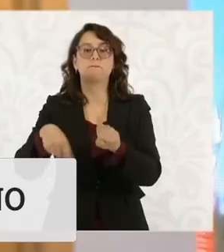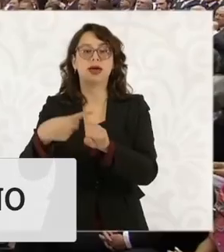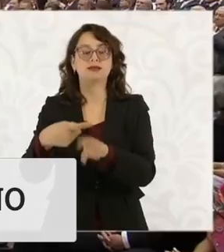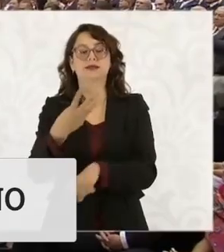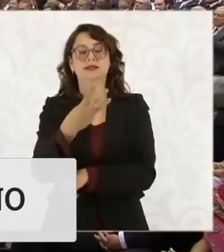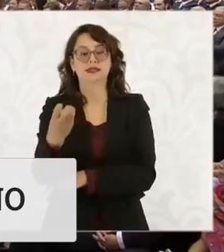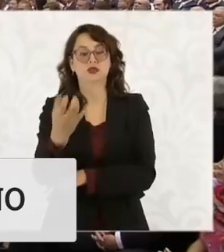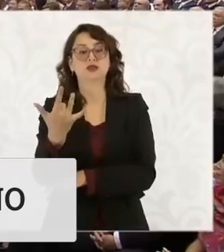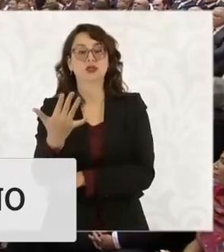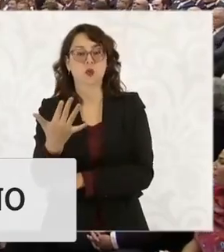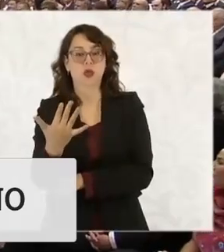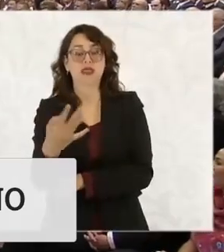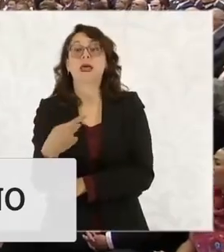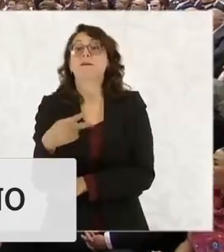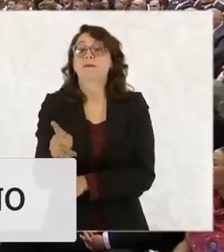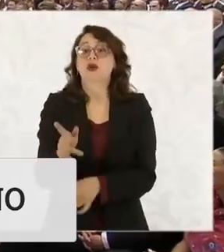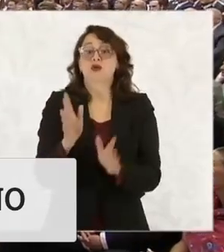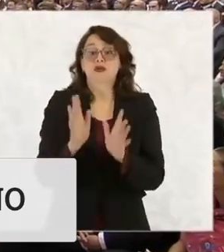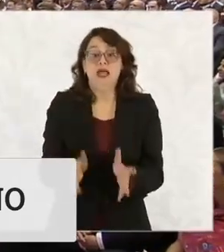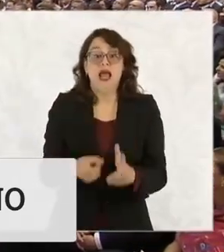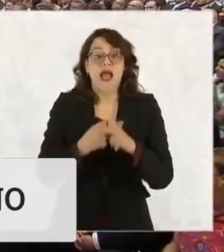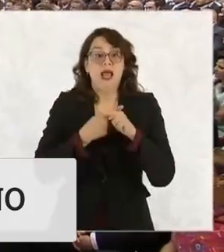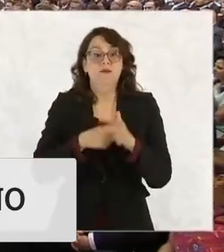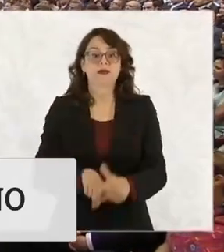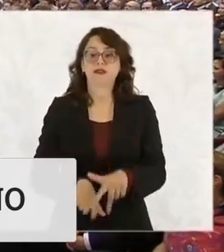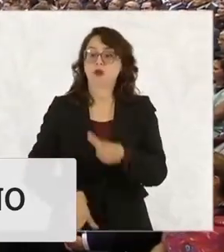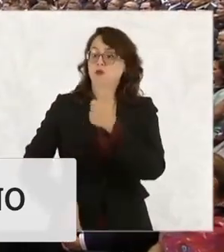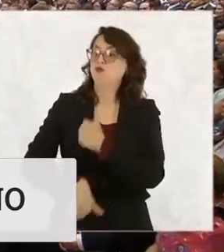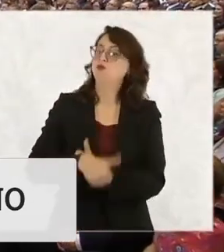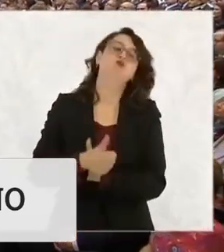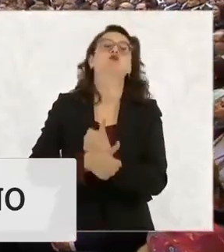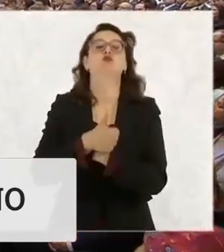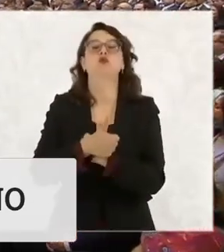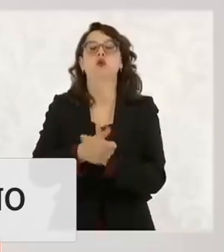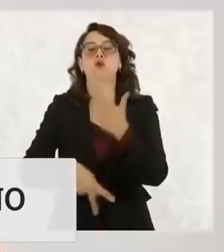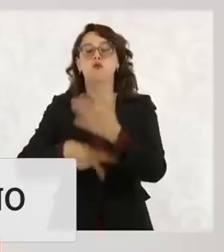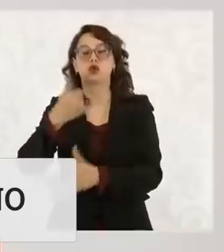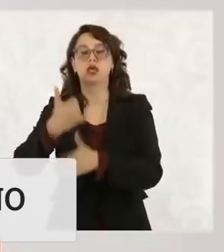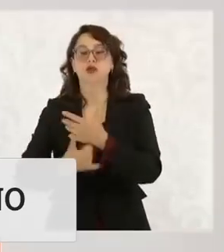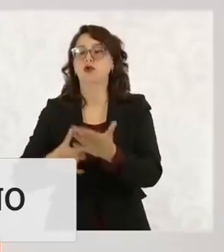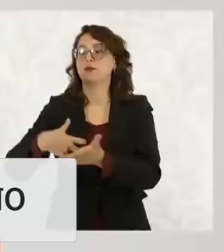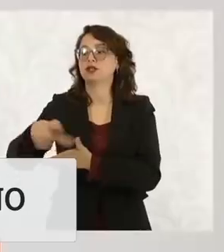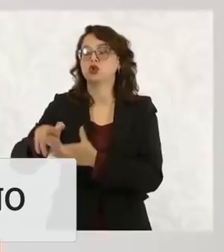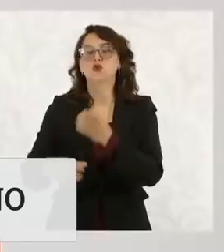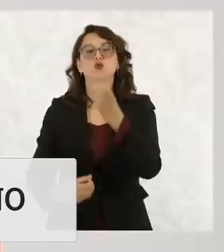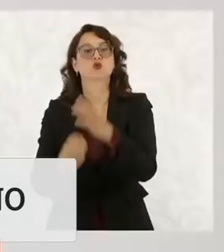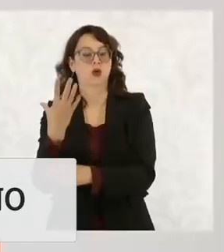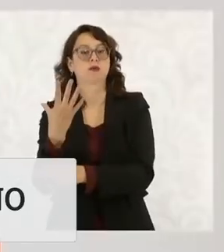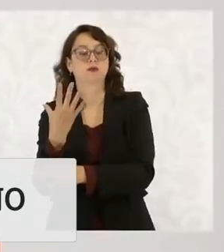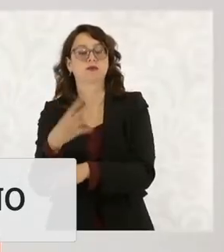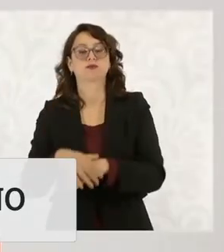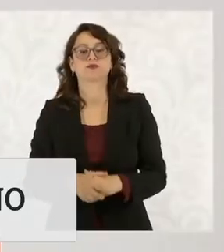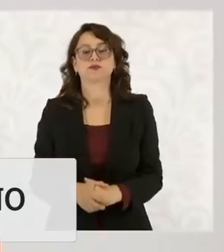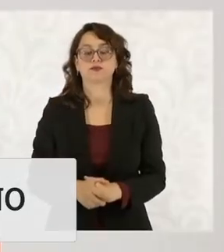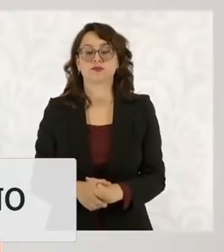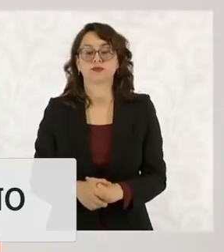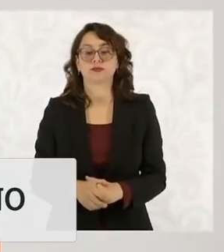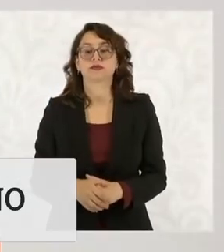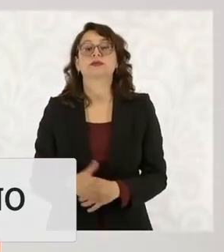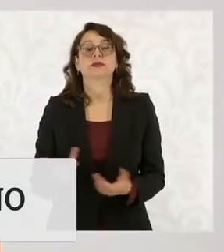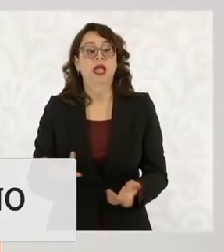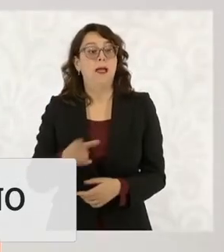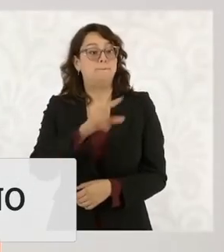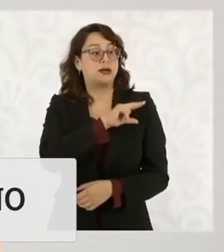350. Pero ya iniciaron las licitaciones para los nuevos proyectos de inversión. Por su parte, la